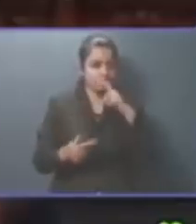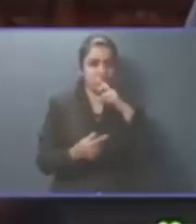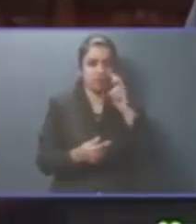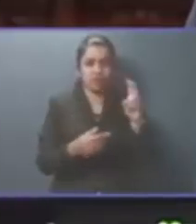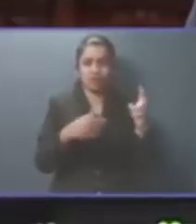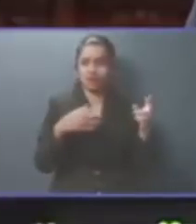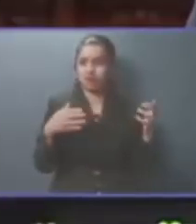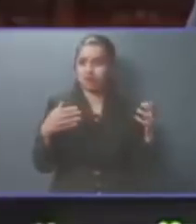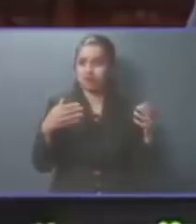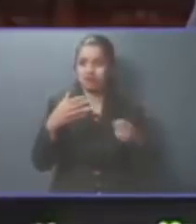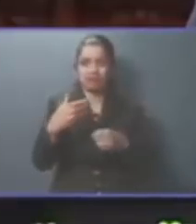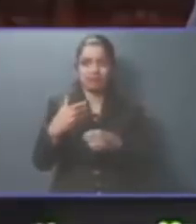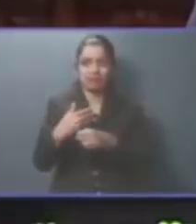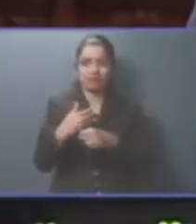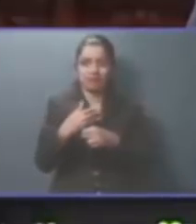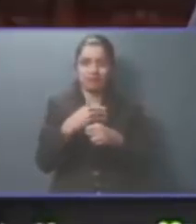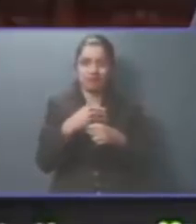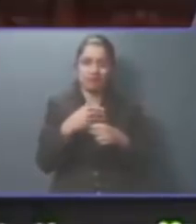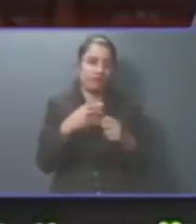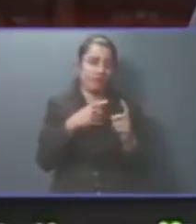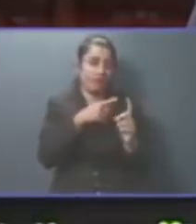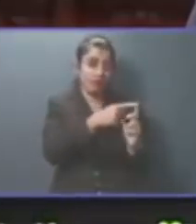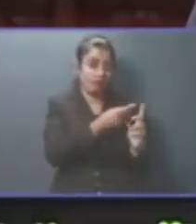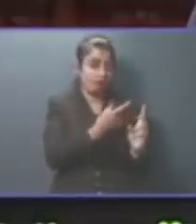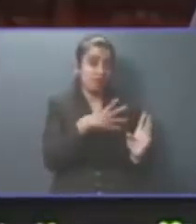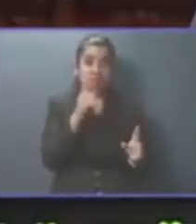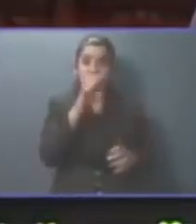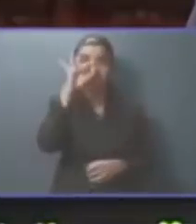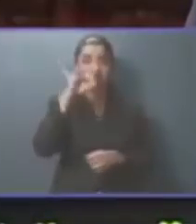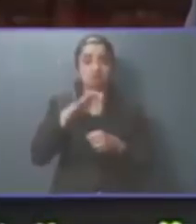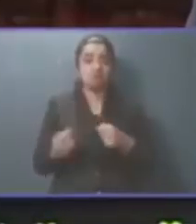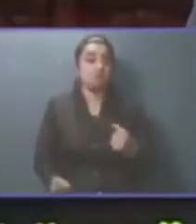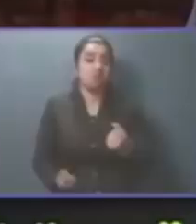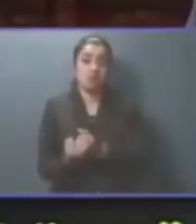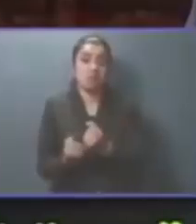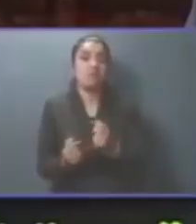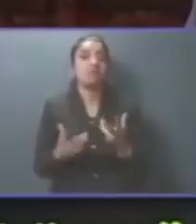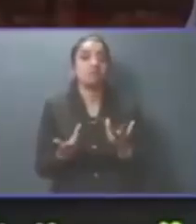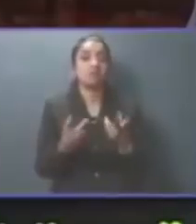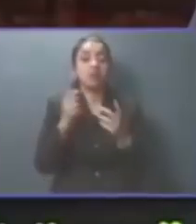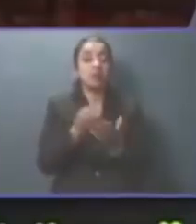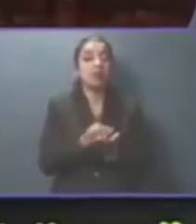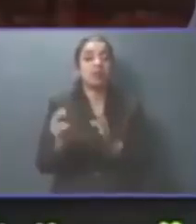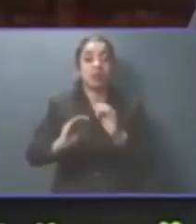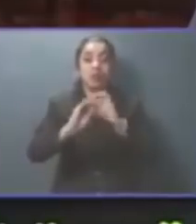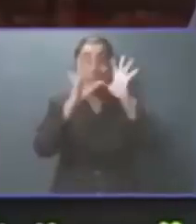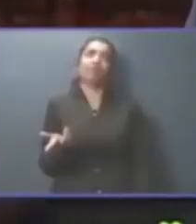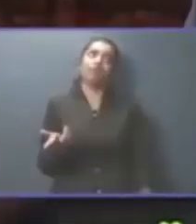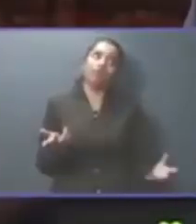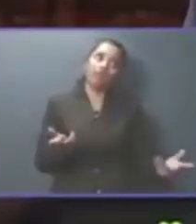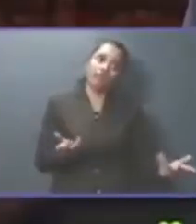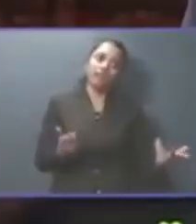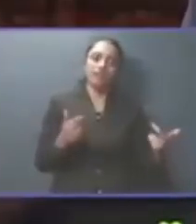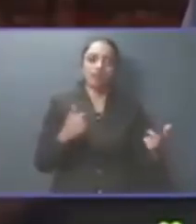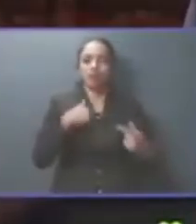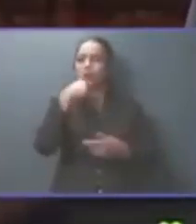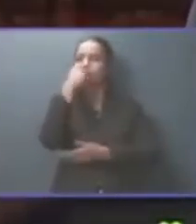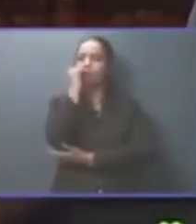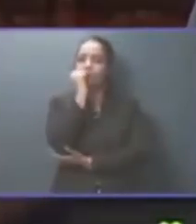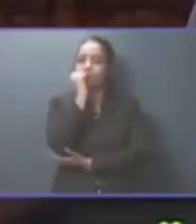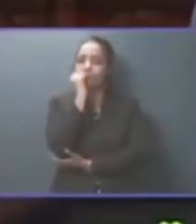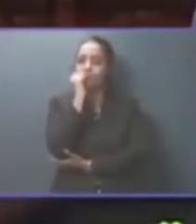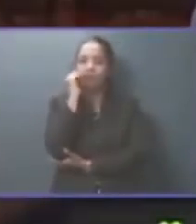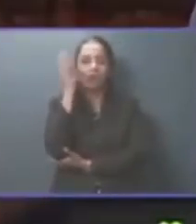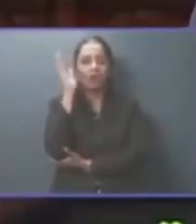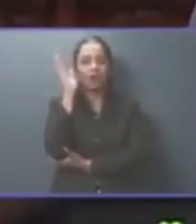FMLN decir que no van a apoyar cosas como esta por lo de la transparencia, ¿vea? Y yo estaba oyendo al